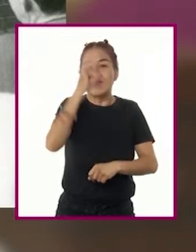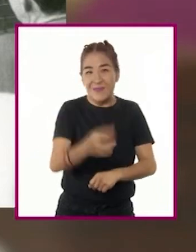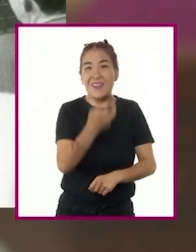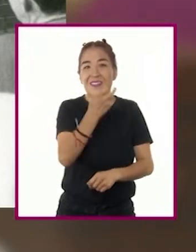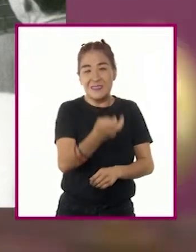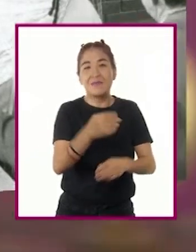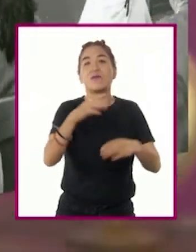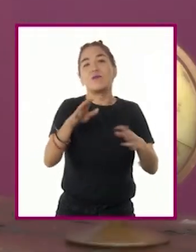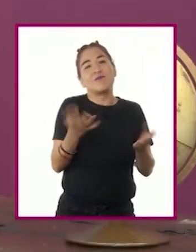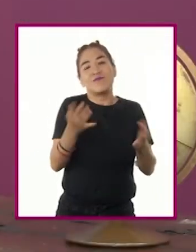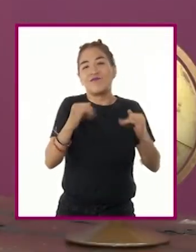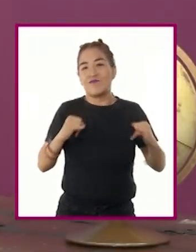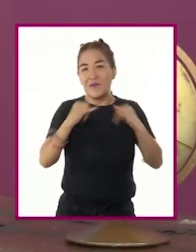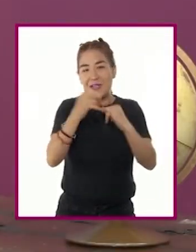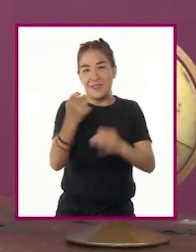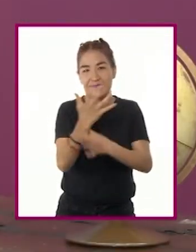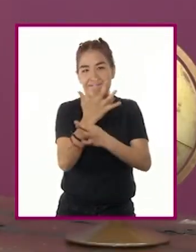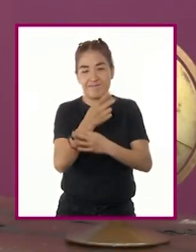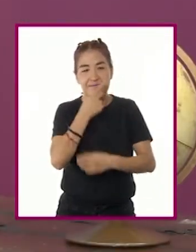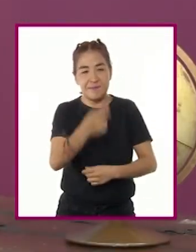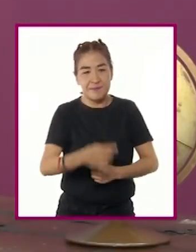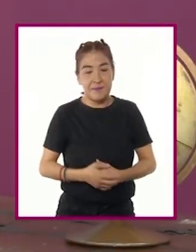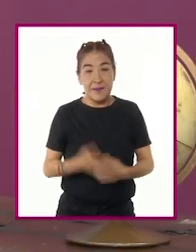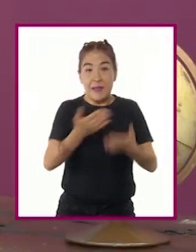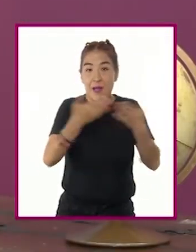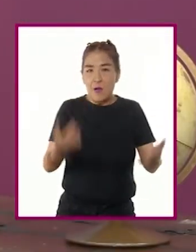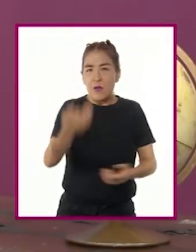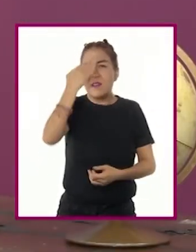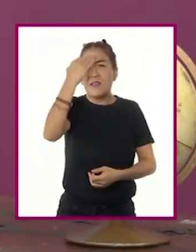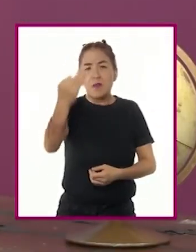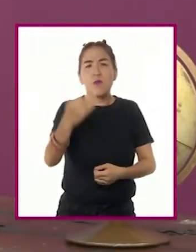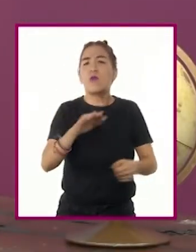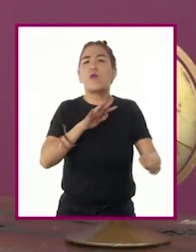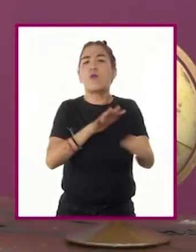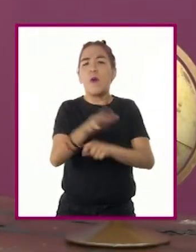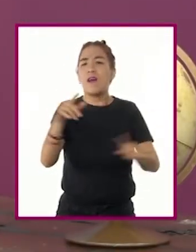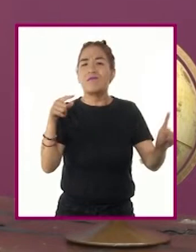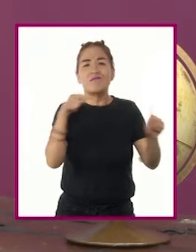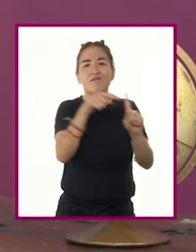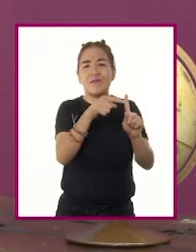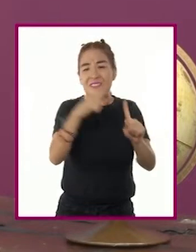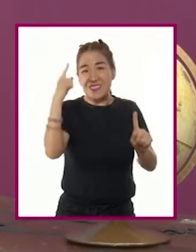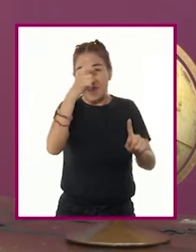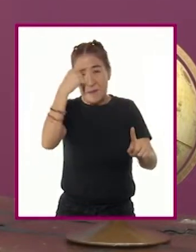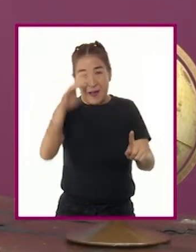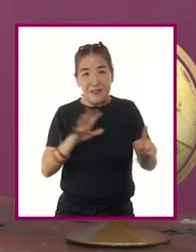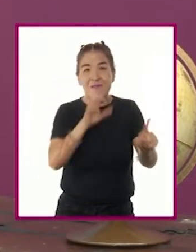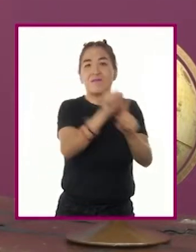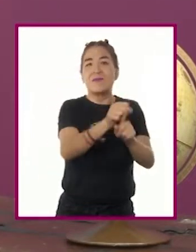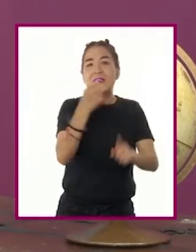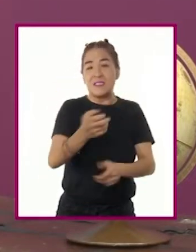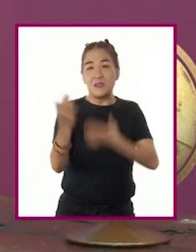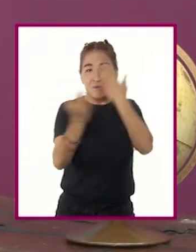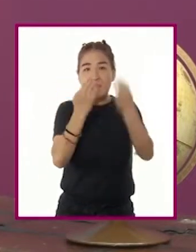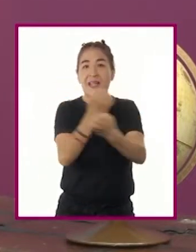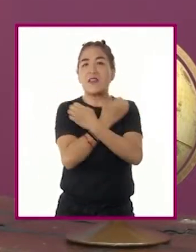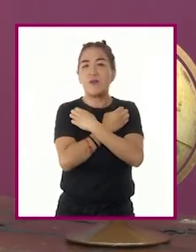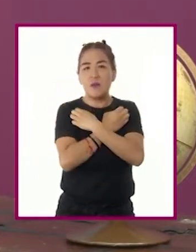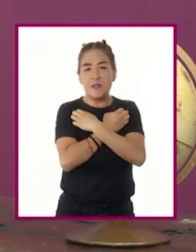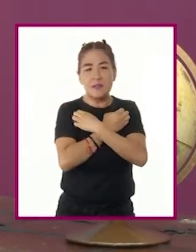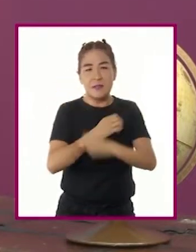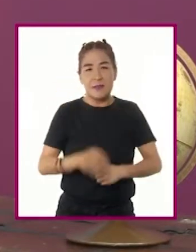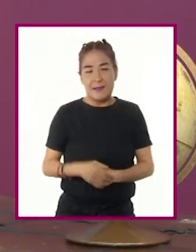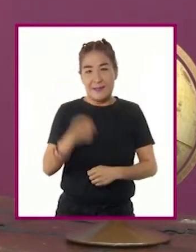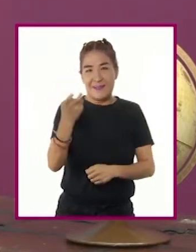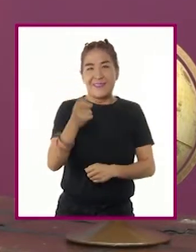institución. Pero en la actualidad, ¿cuáles son los retos que enfrenta la educación en México? Según datos del